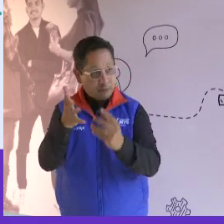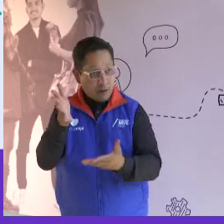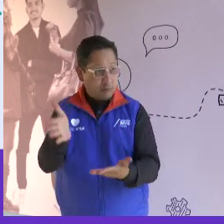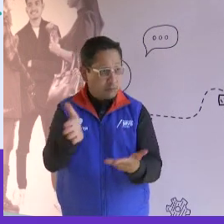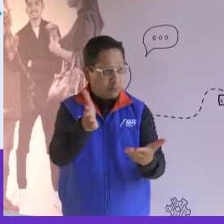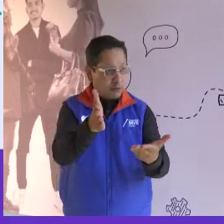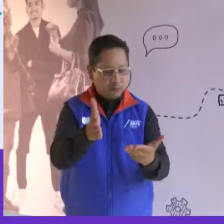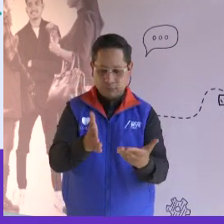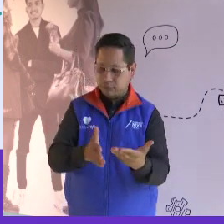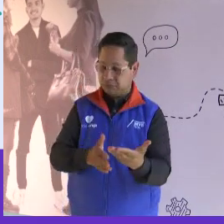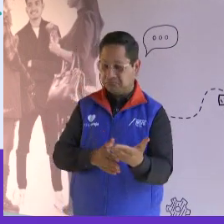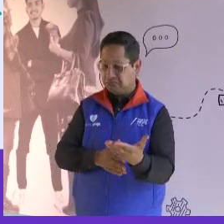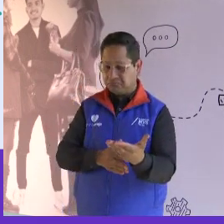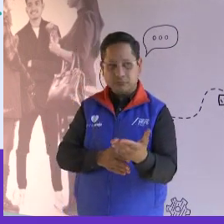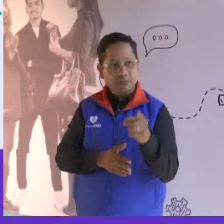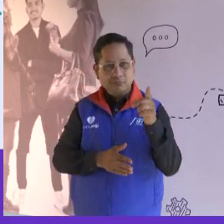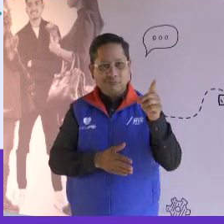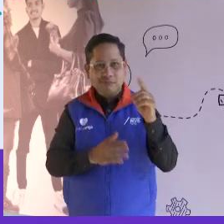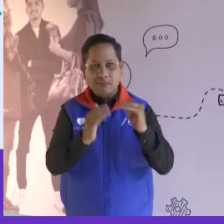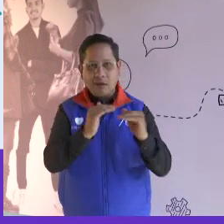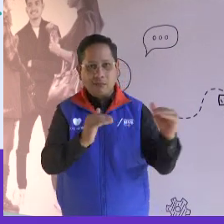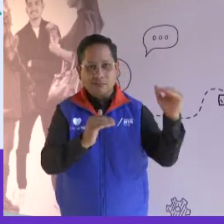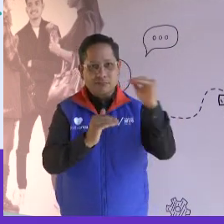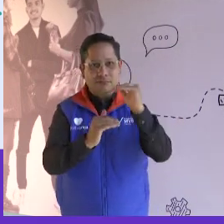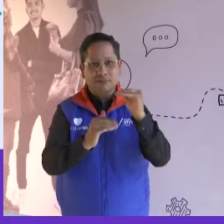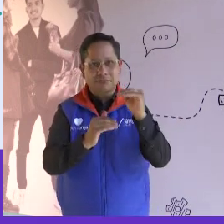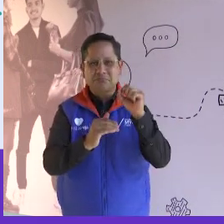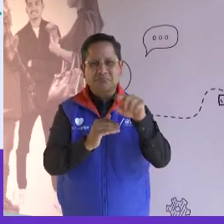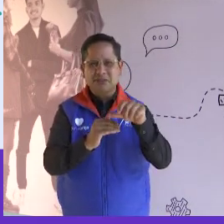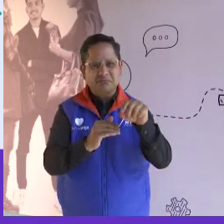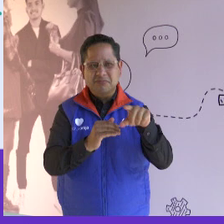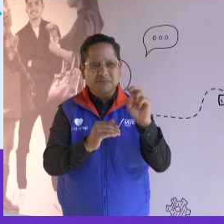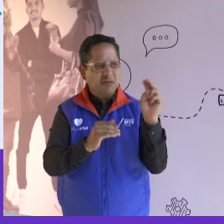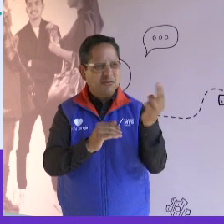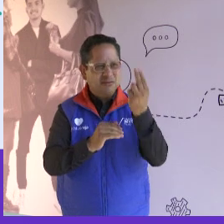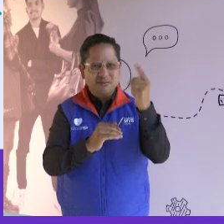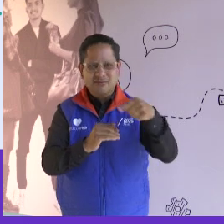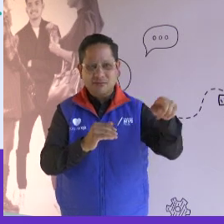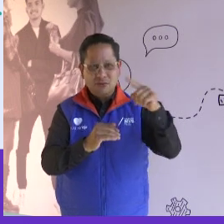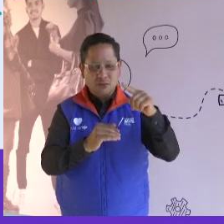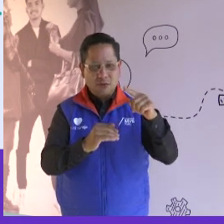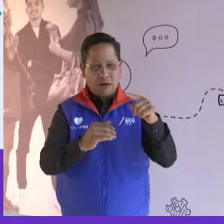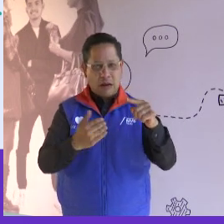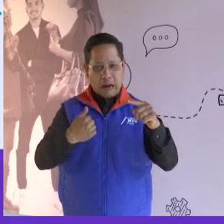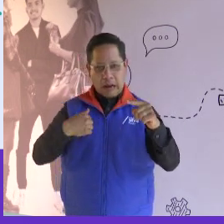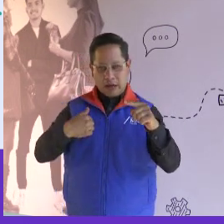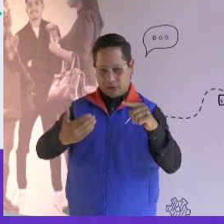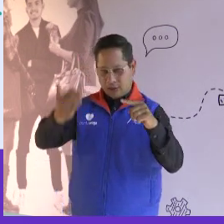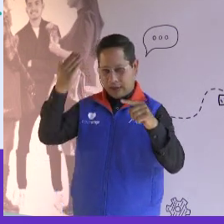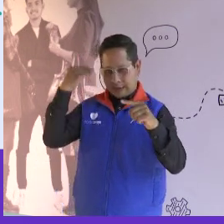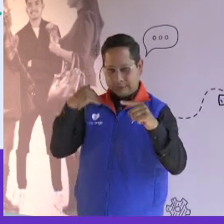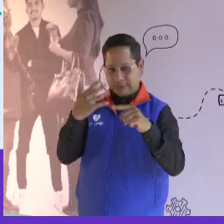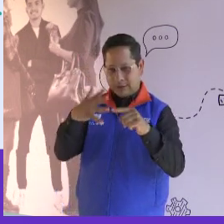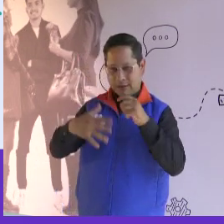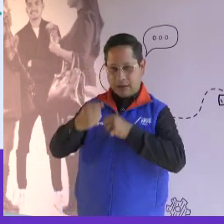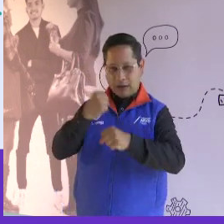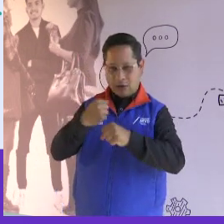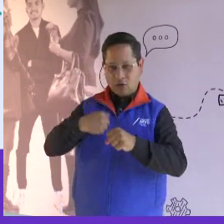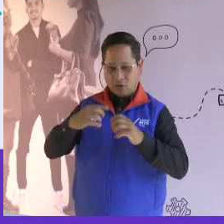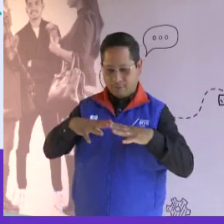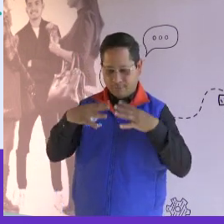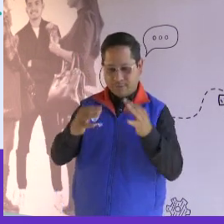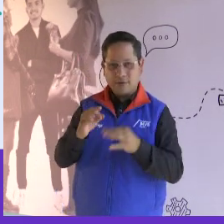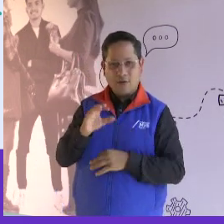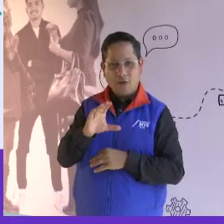se queda ahí, ¿no? Incluso la misma academia, yo cuando fundamos Ecopil hace 10 años,